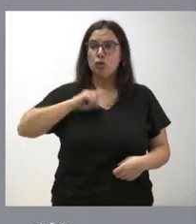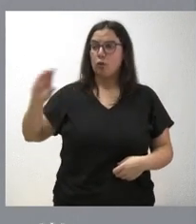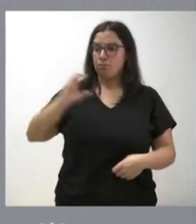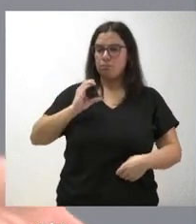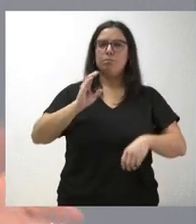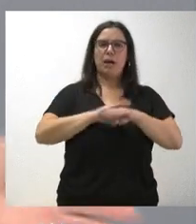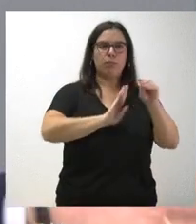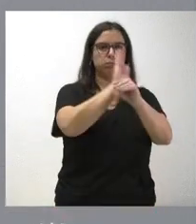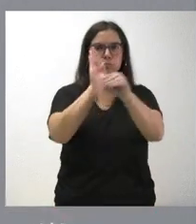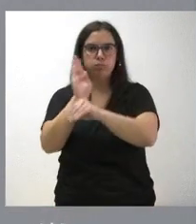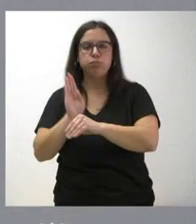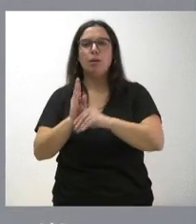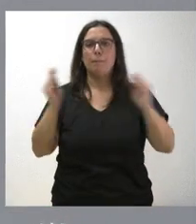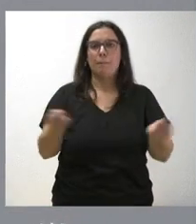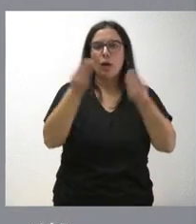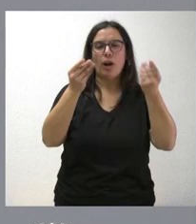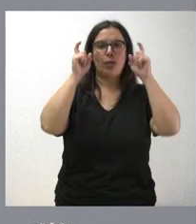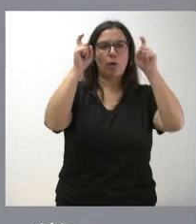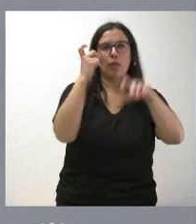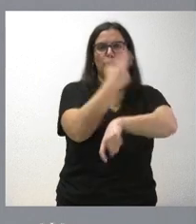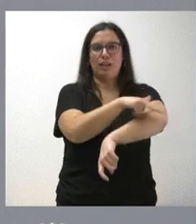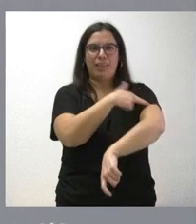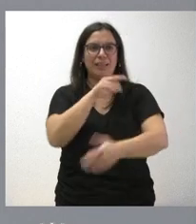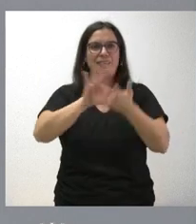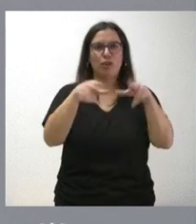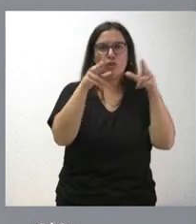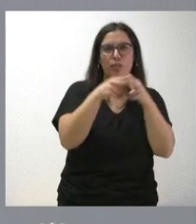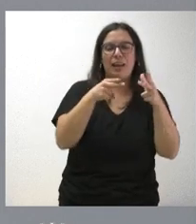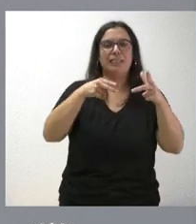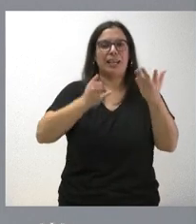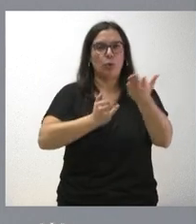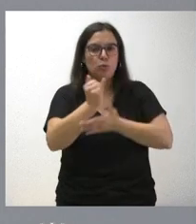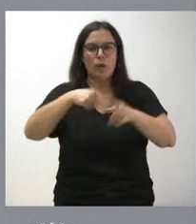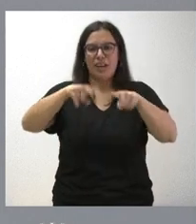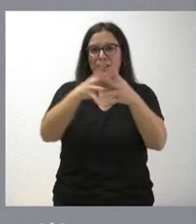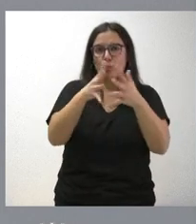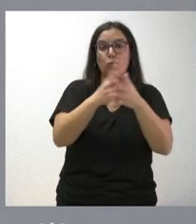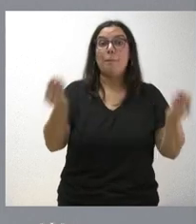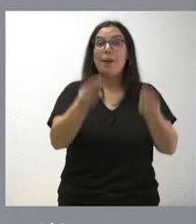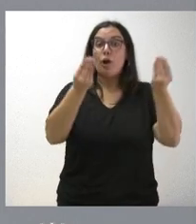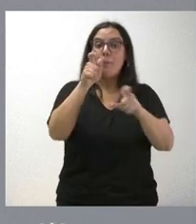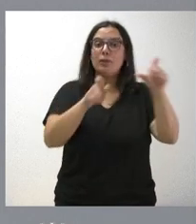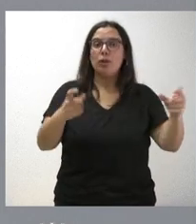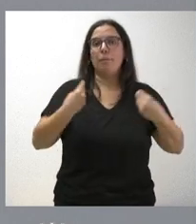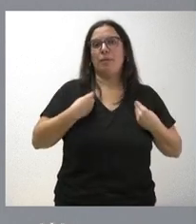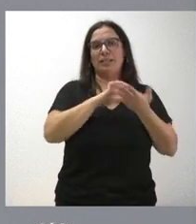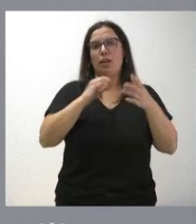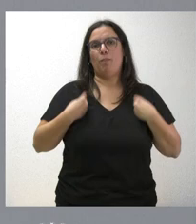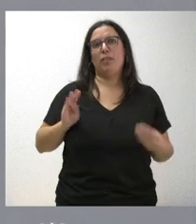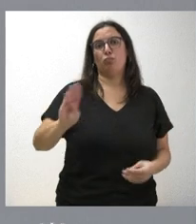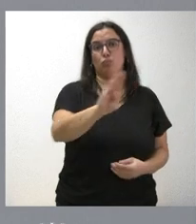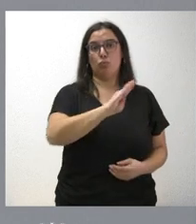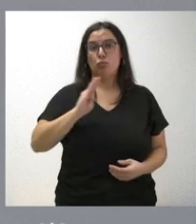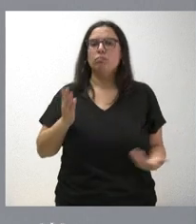servicios sociales la agricultura las infraestructuras esa es nuestra vocación mejorar la vida de la gente de Castilla y león y por tanto fíjese aquí